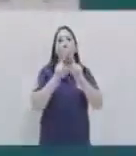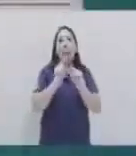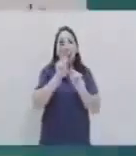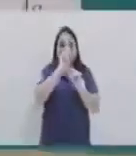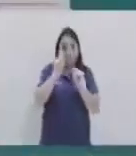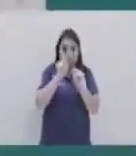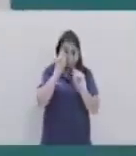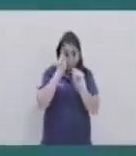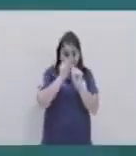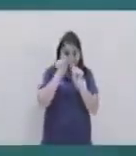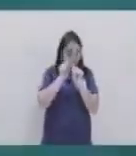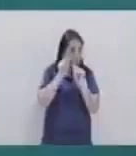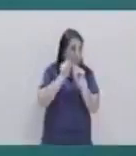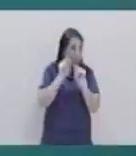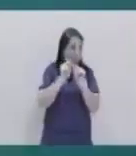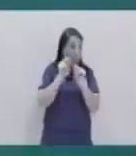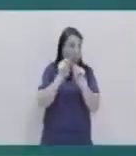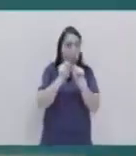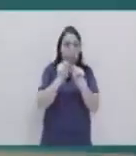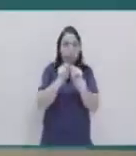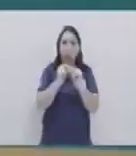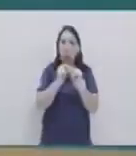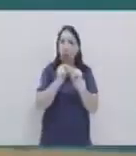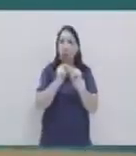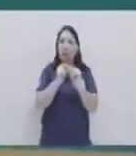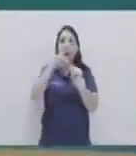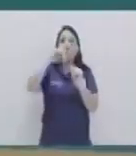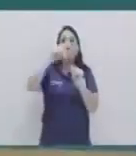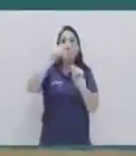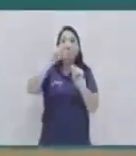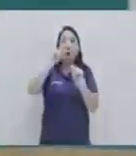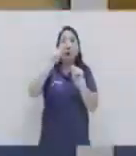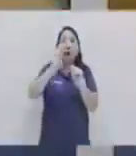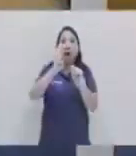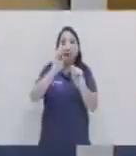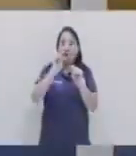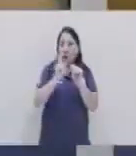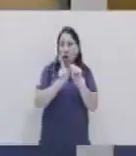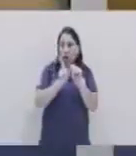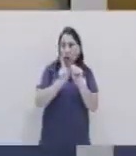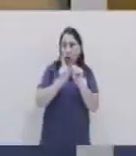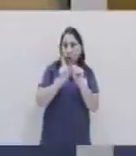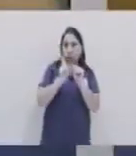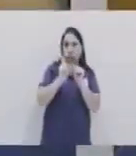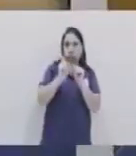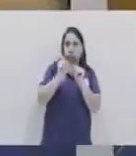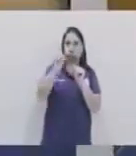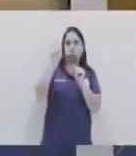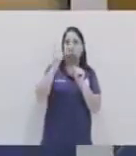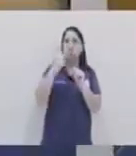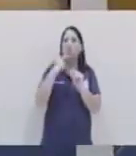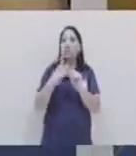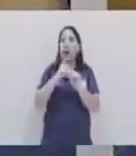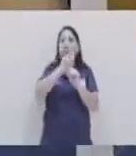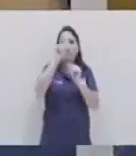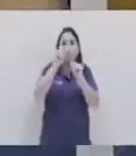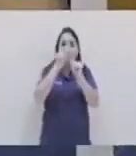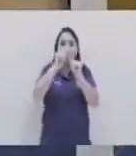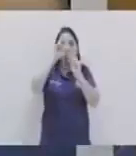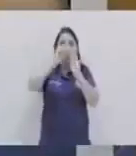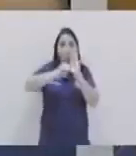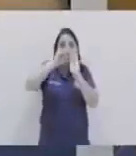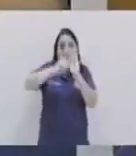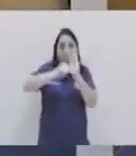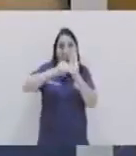es decir, el punto donde nuestra parábola se va a formar, o como regularmente se dice, el punto